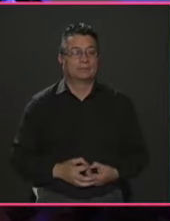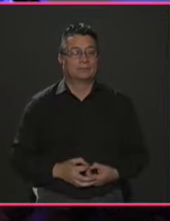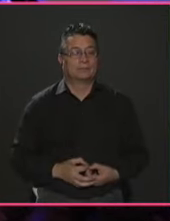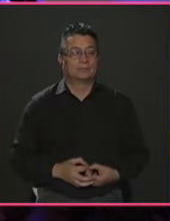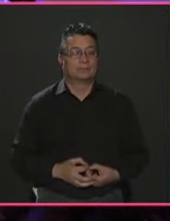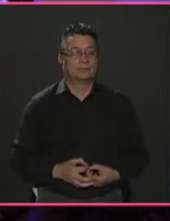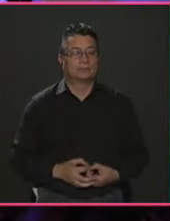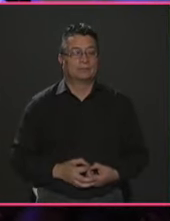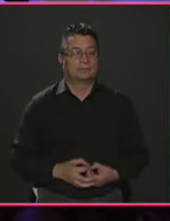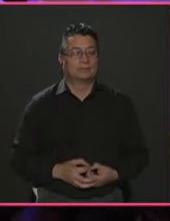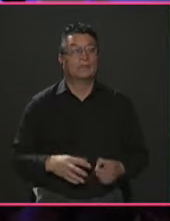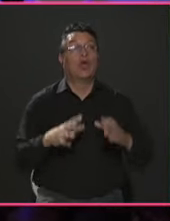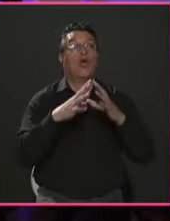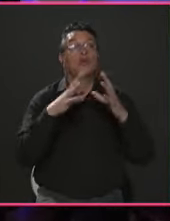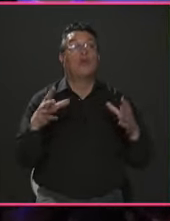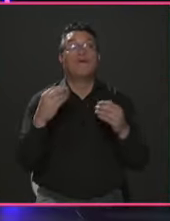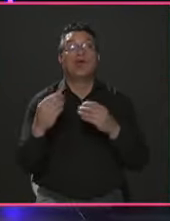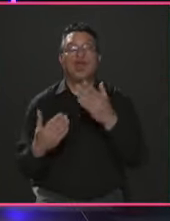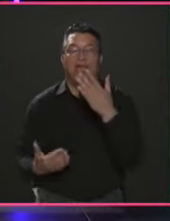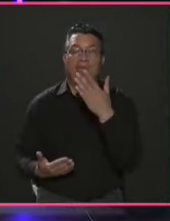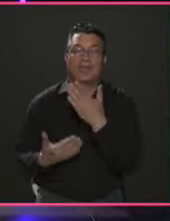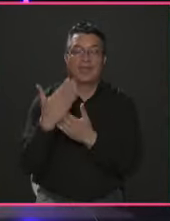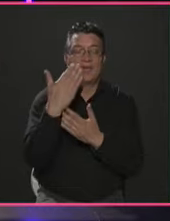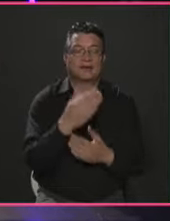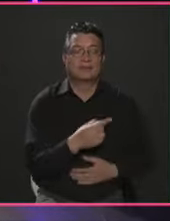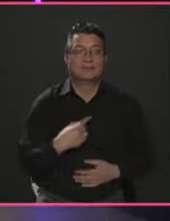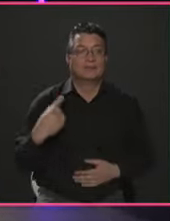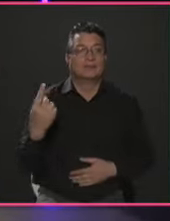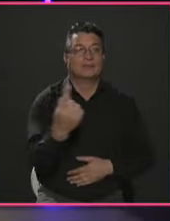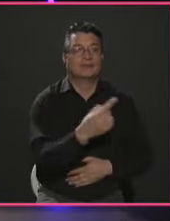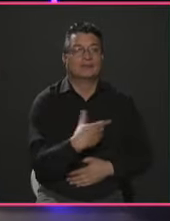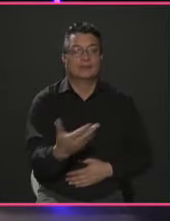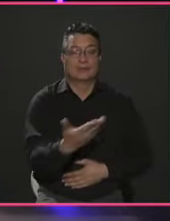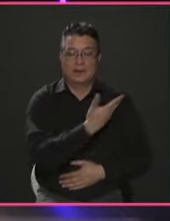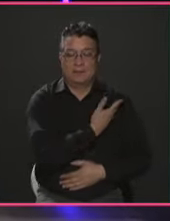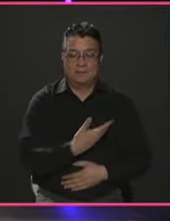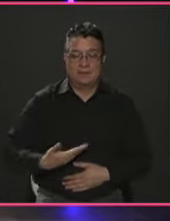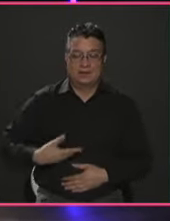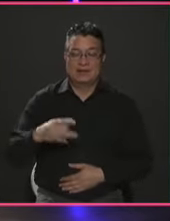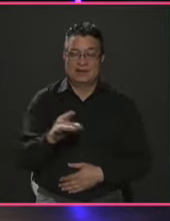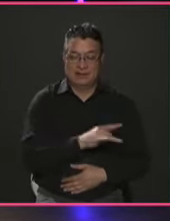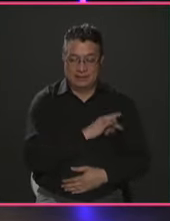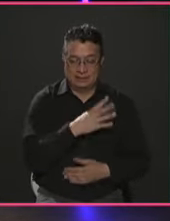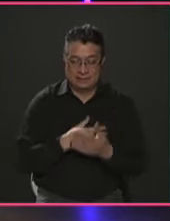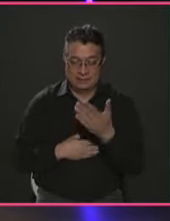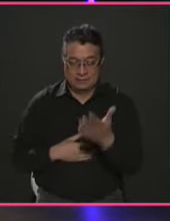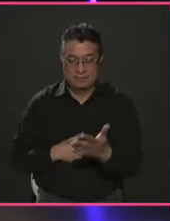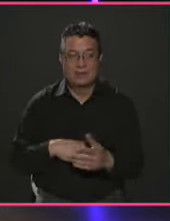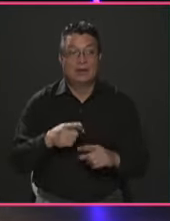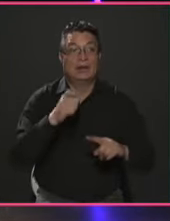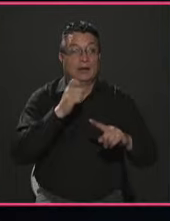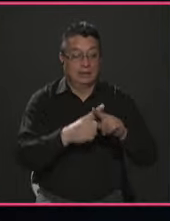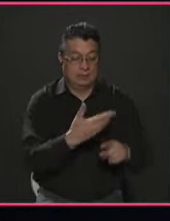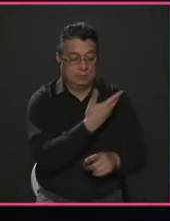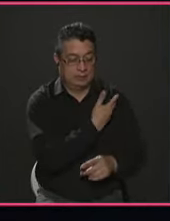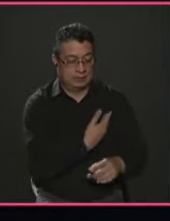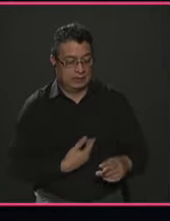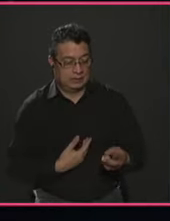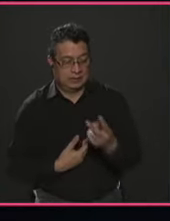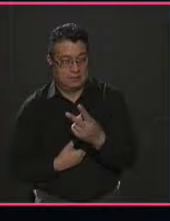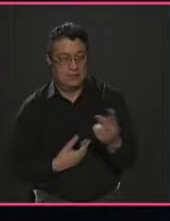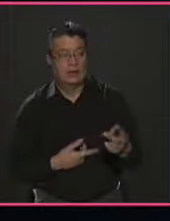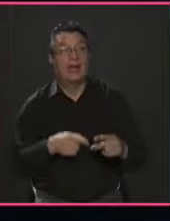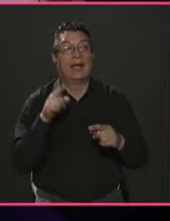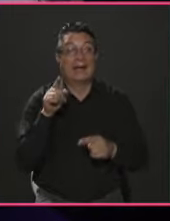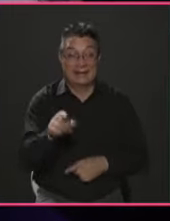bienvenido muy buenos días estimado seor presidente de la república Estimado Señor expresidente de la República yo